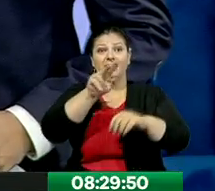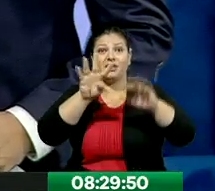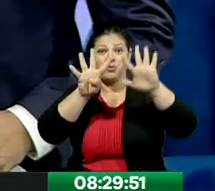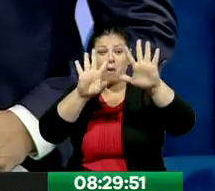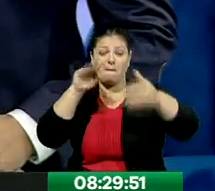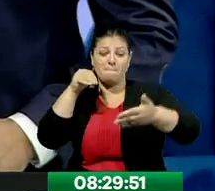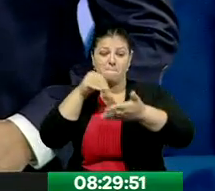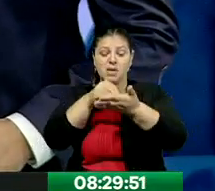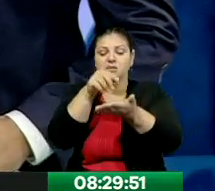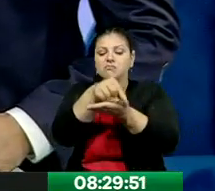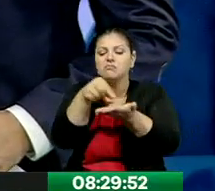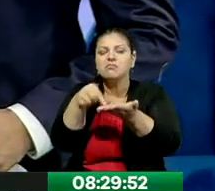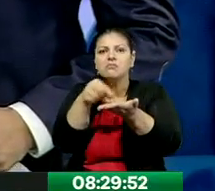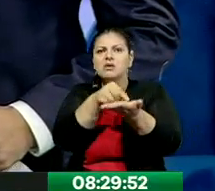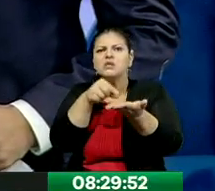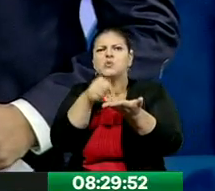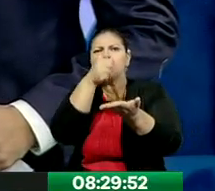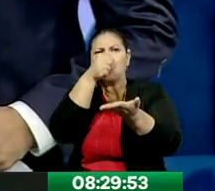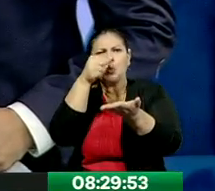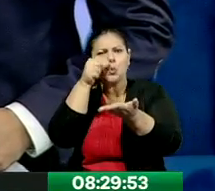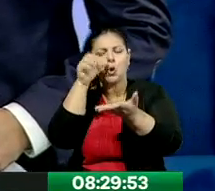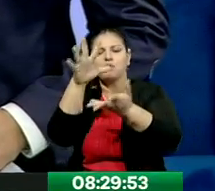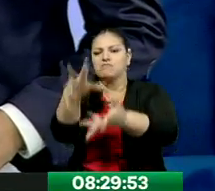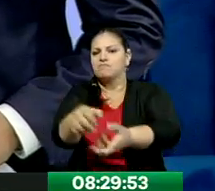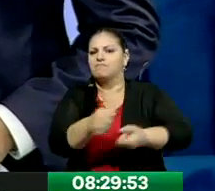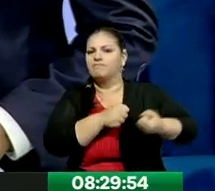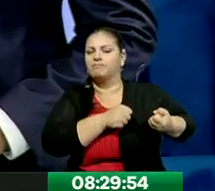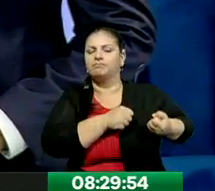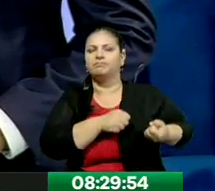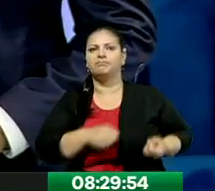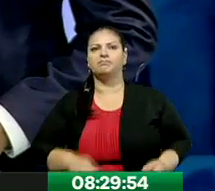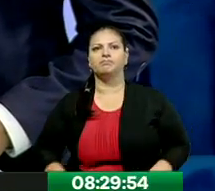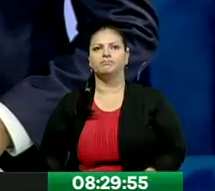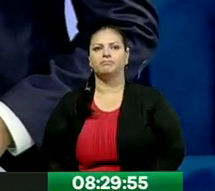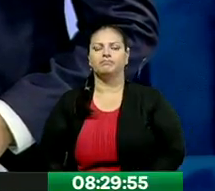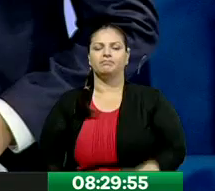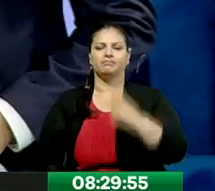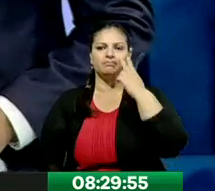mercado interno, evitando así su consumo. Veamos la nota a continuación.